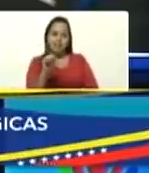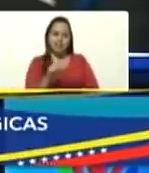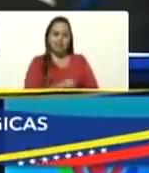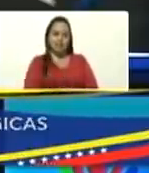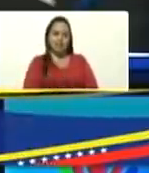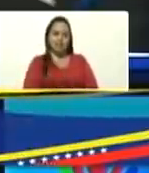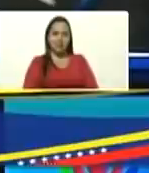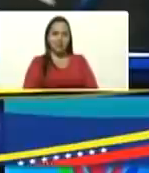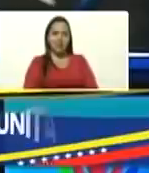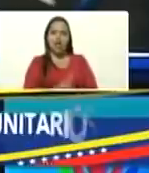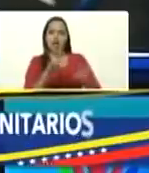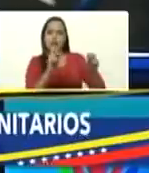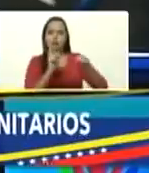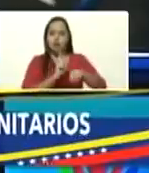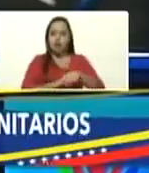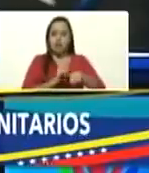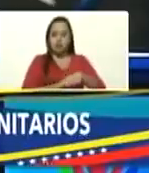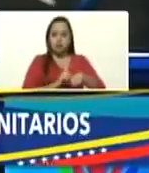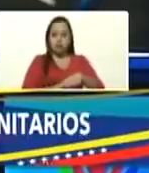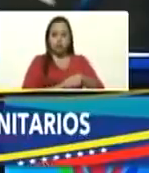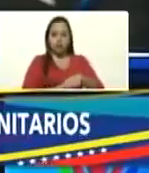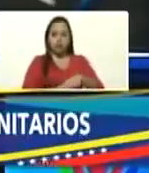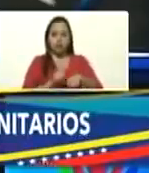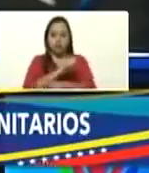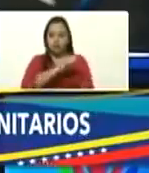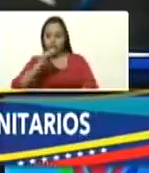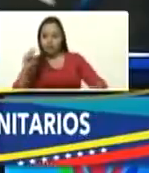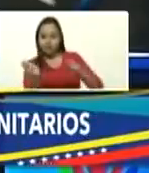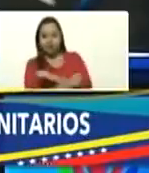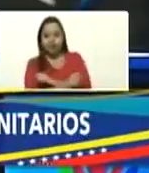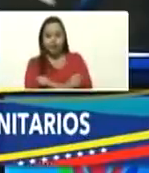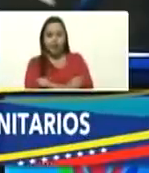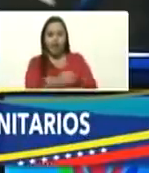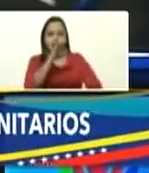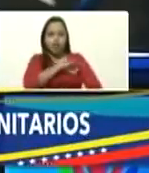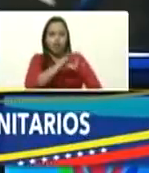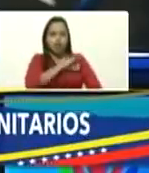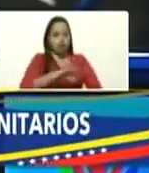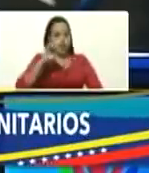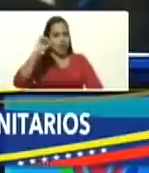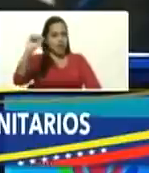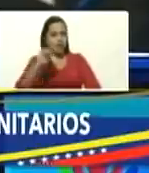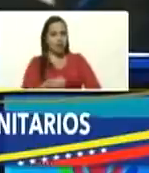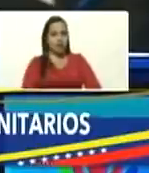La nueva época de transición al socialismo,